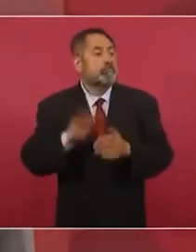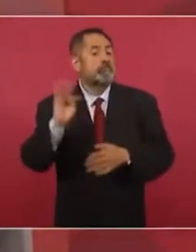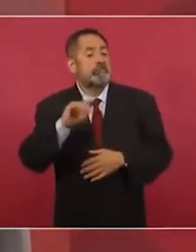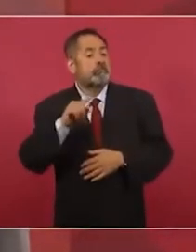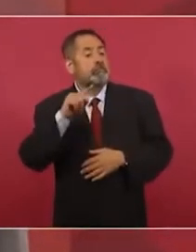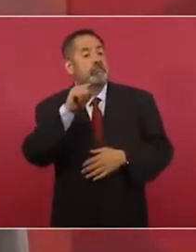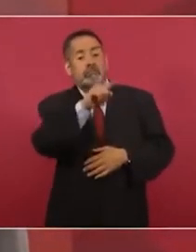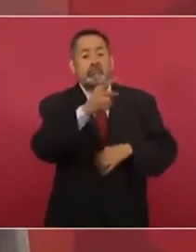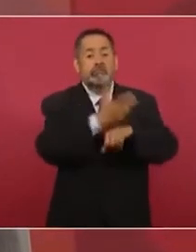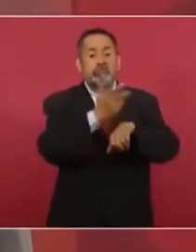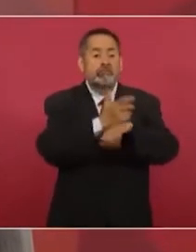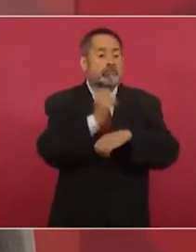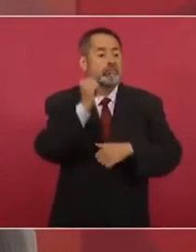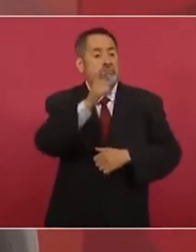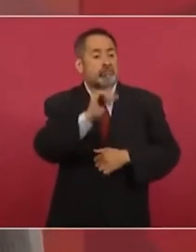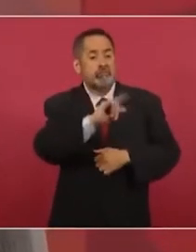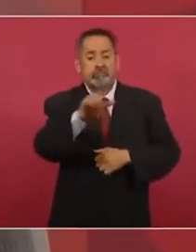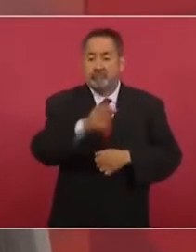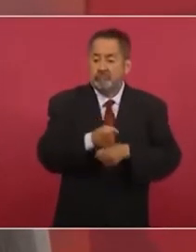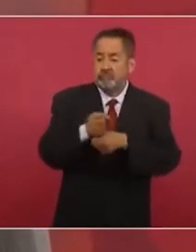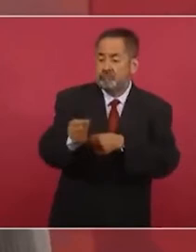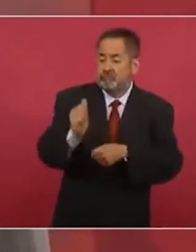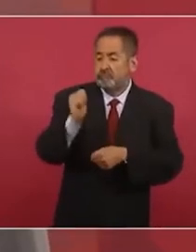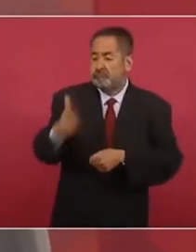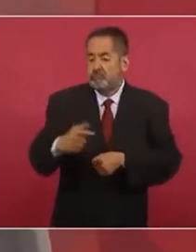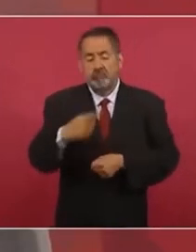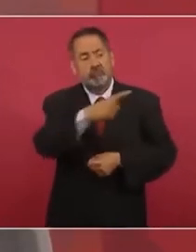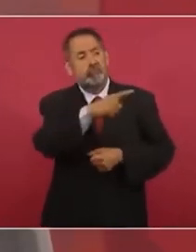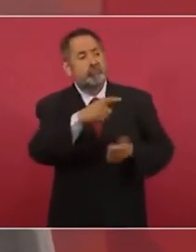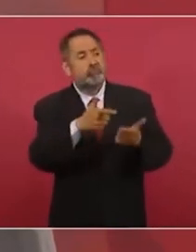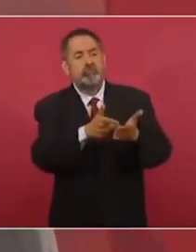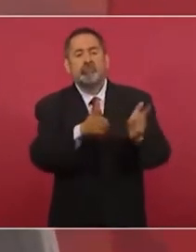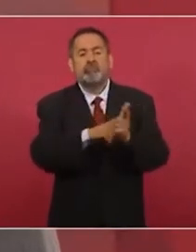en Estados Unidos, un partido,